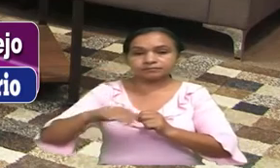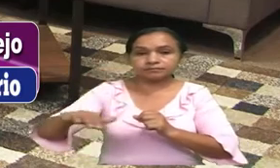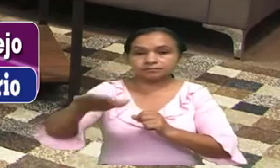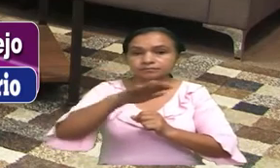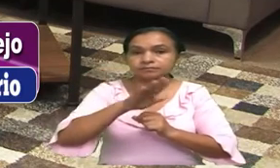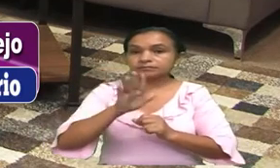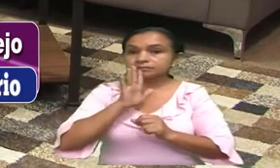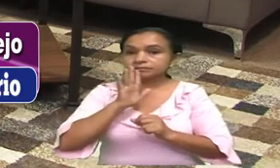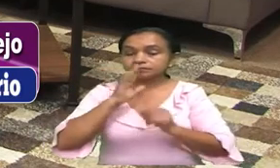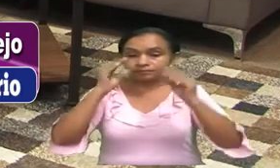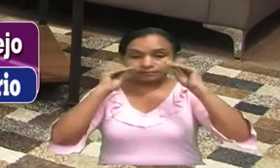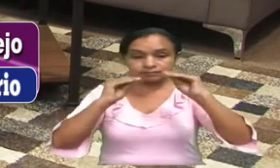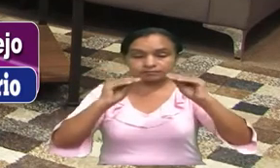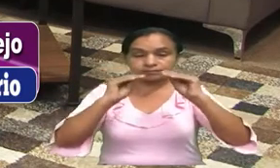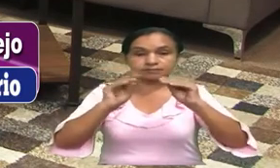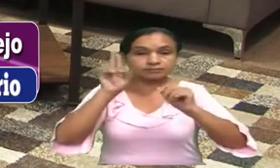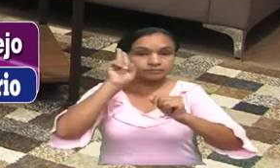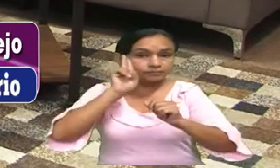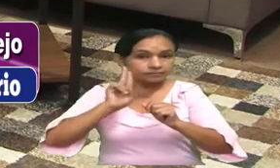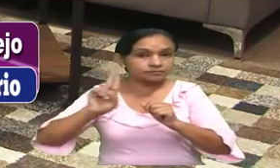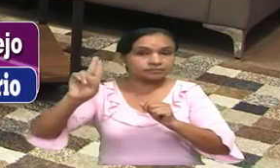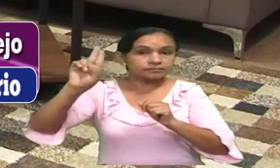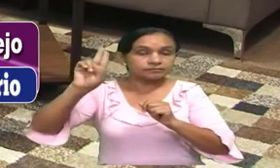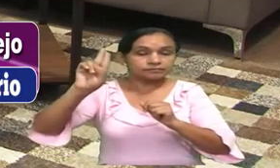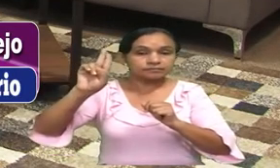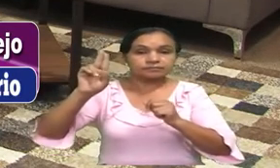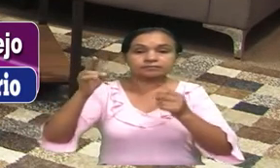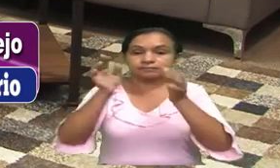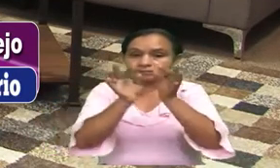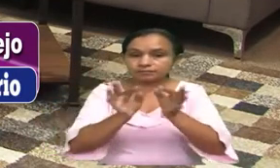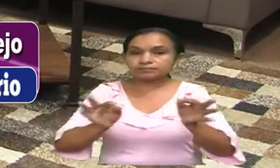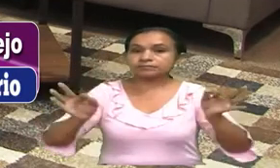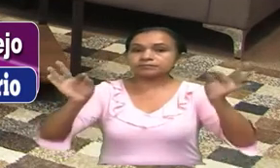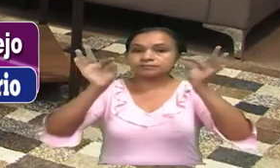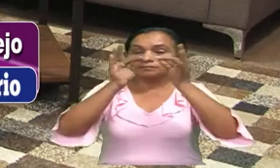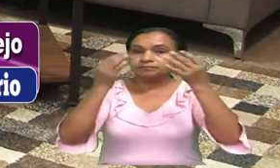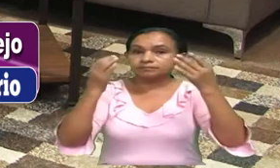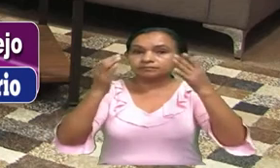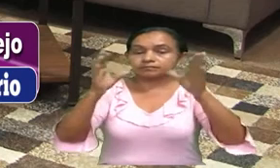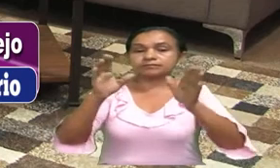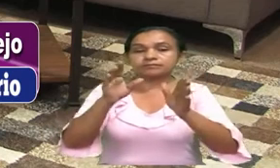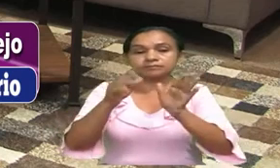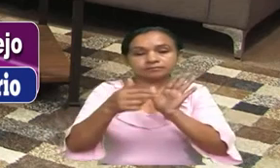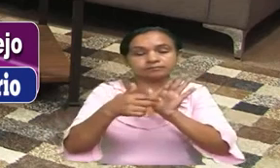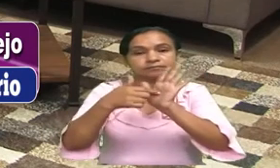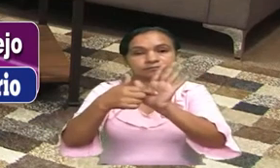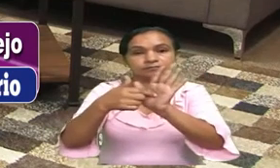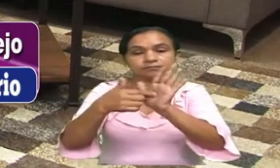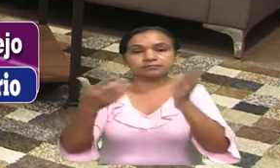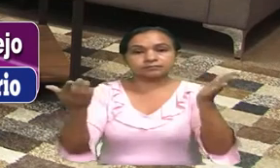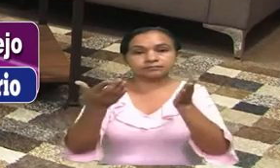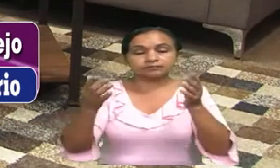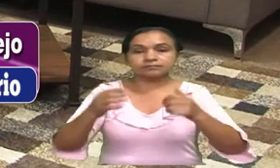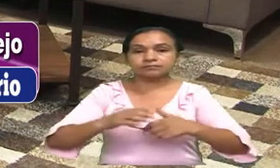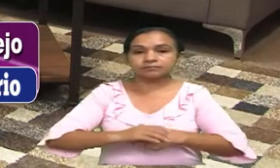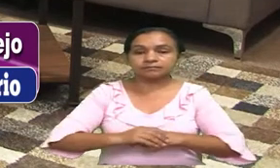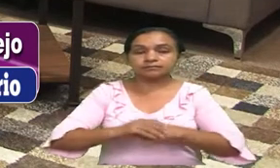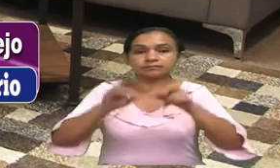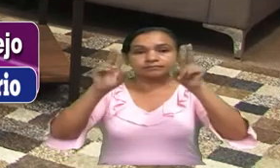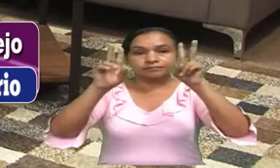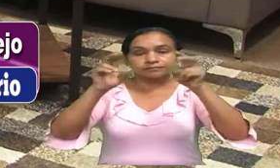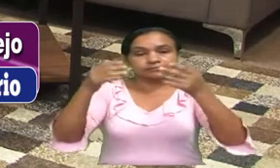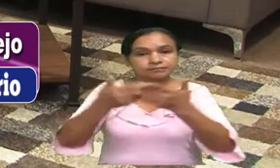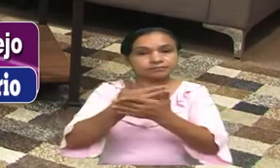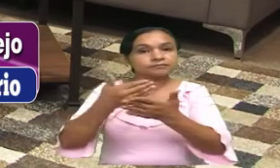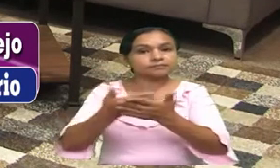cuando hablamos de educación superior, ya hablamos de retos bastante importantes. En sí mismos representan retos. Y en estos contextos, pues creo